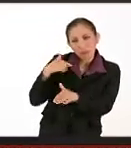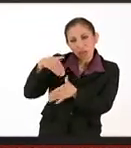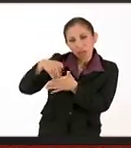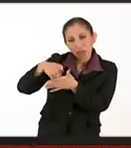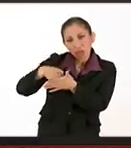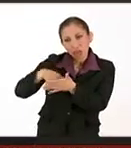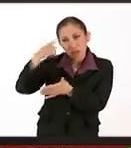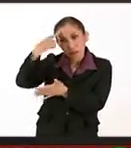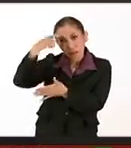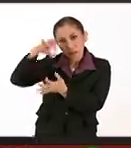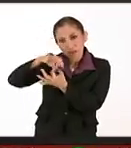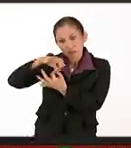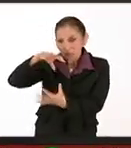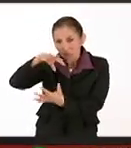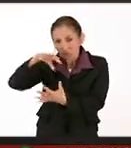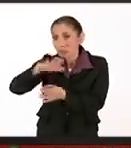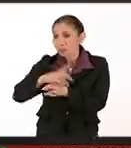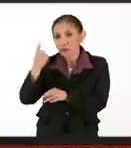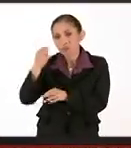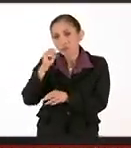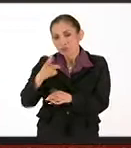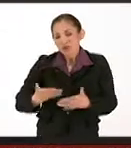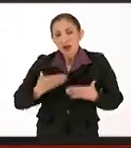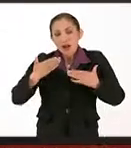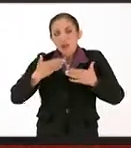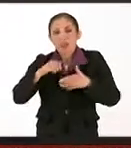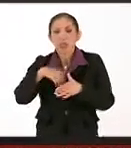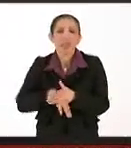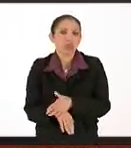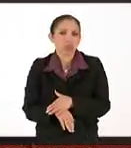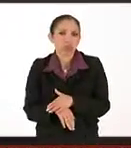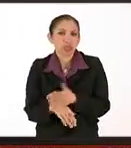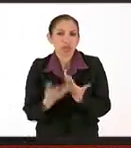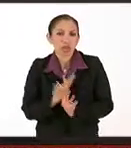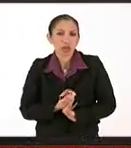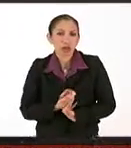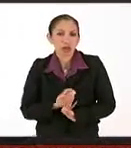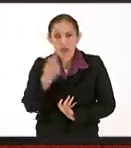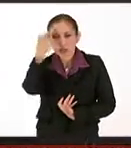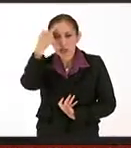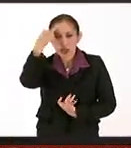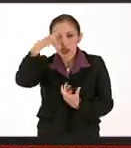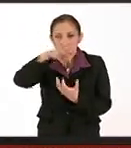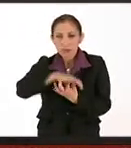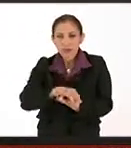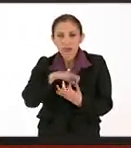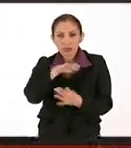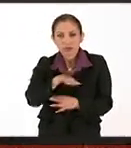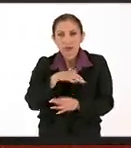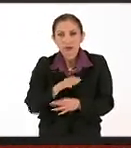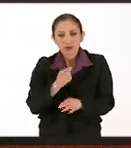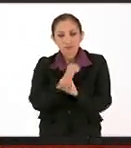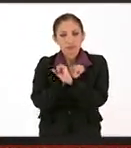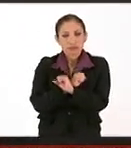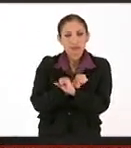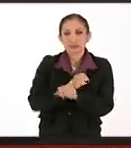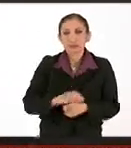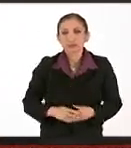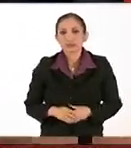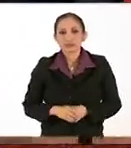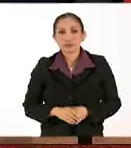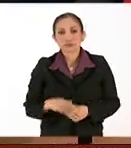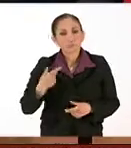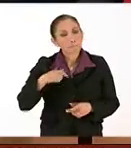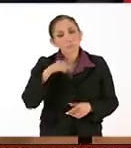degenerativos mentales, tiene que ver con nuestro estado del cerebro en cuanto a neuroinmunoendocrinología.